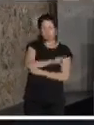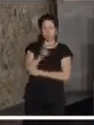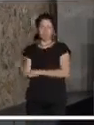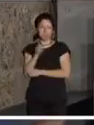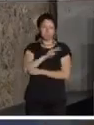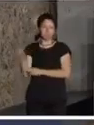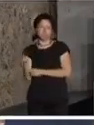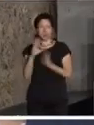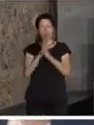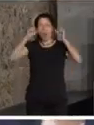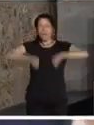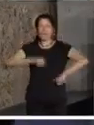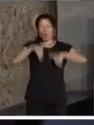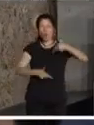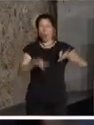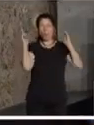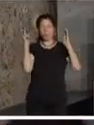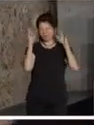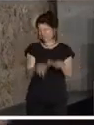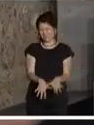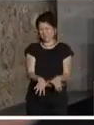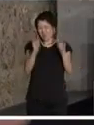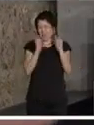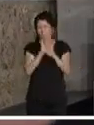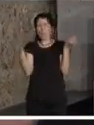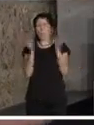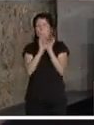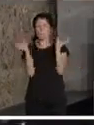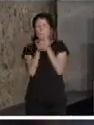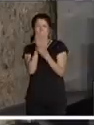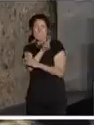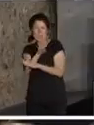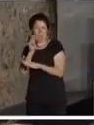ese partido antidemocrático que es el partido popular